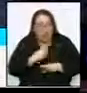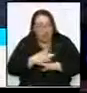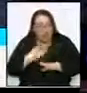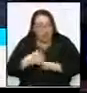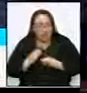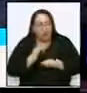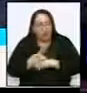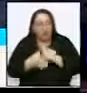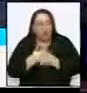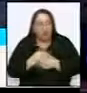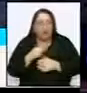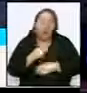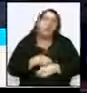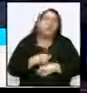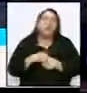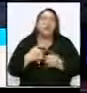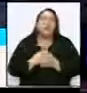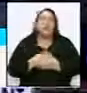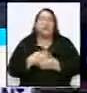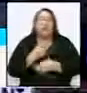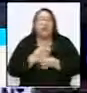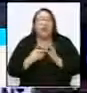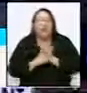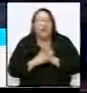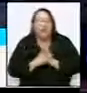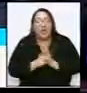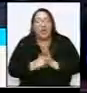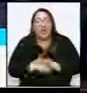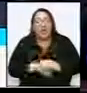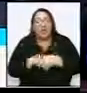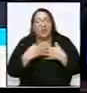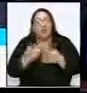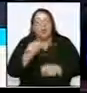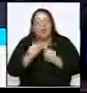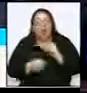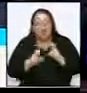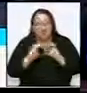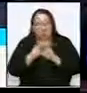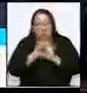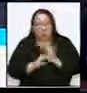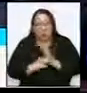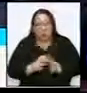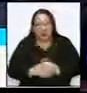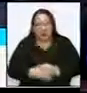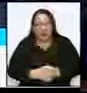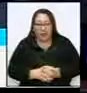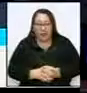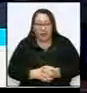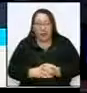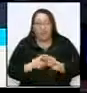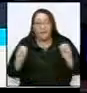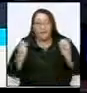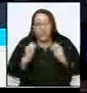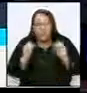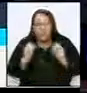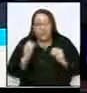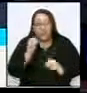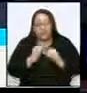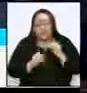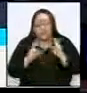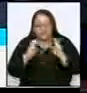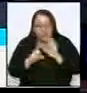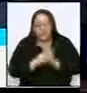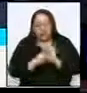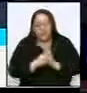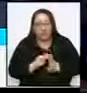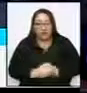a través de instrumentos legales que pueden ser reformas constitucionales o reformas